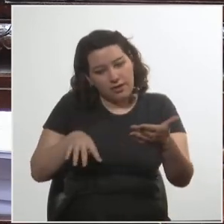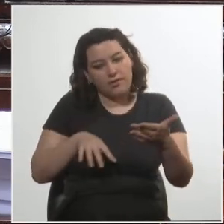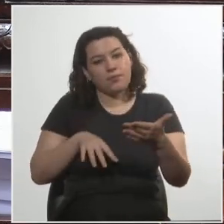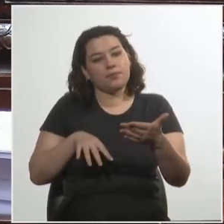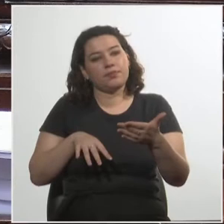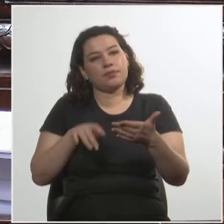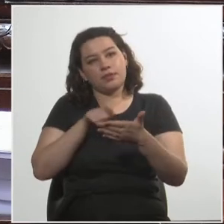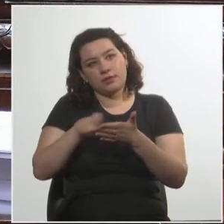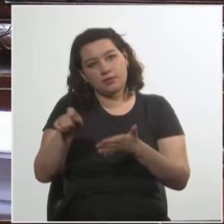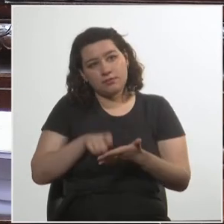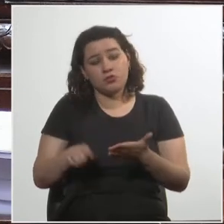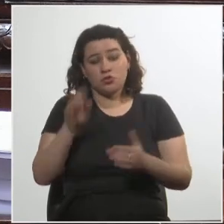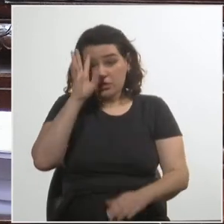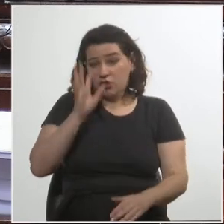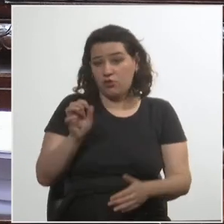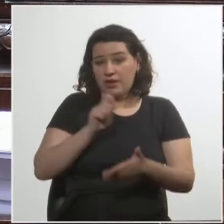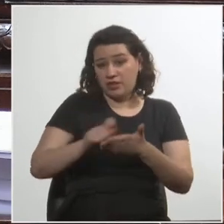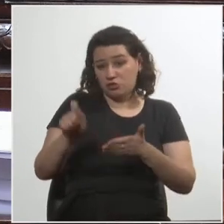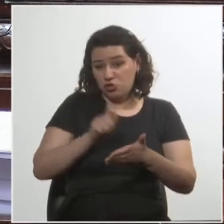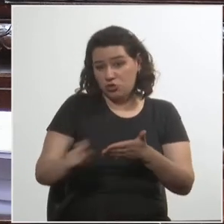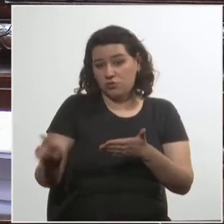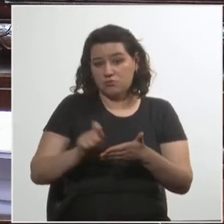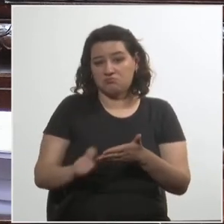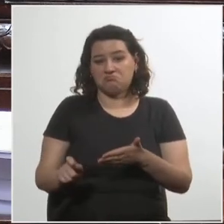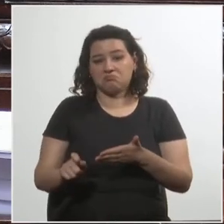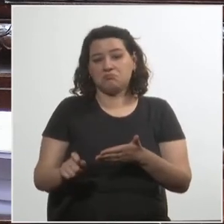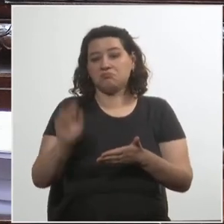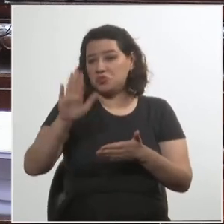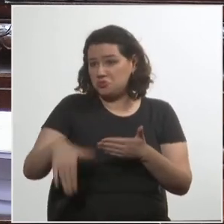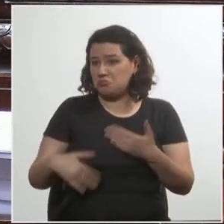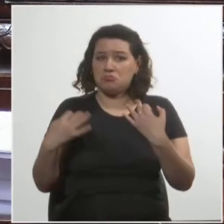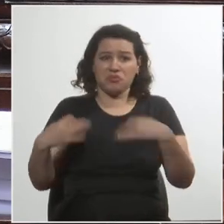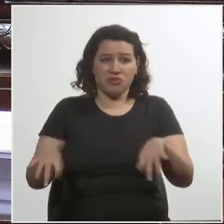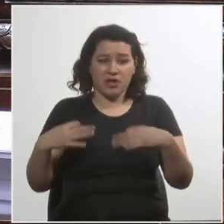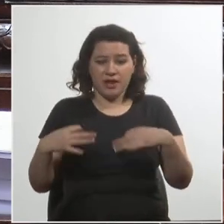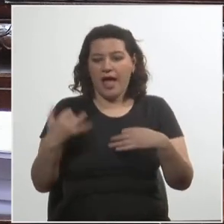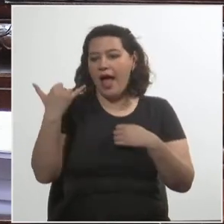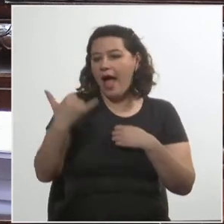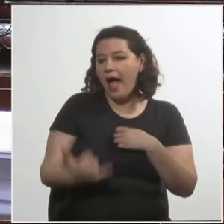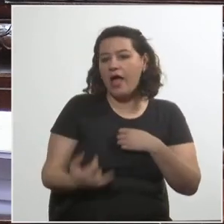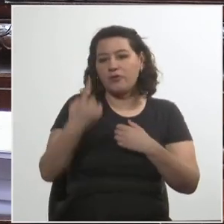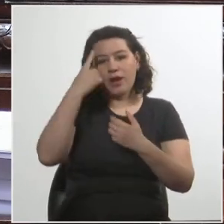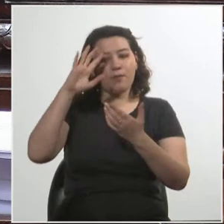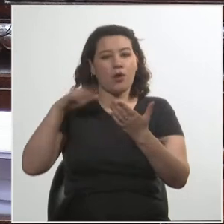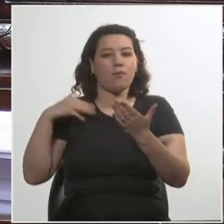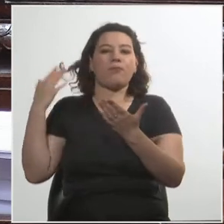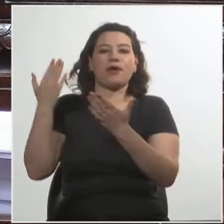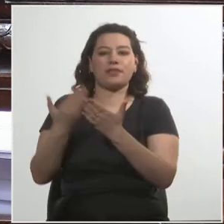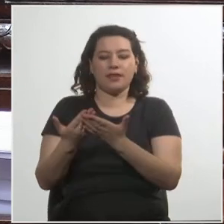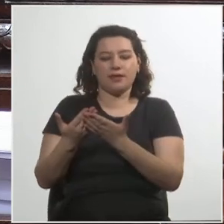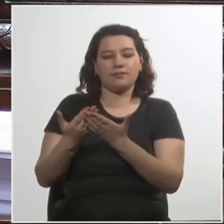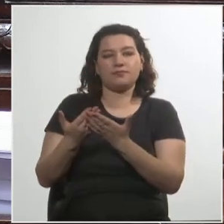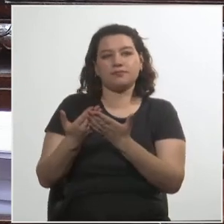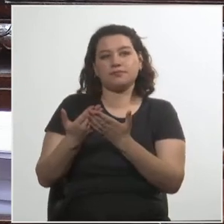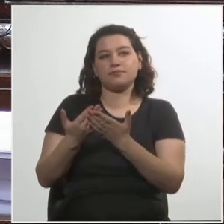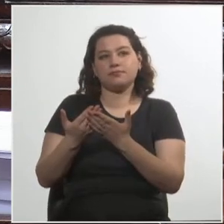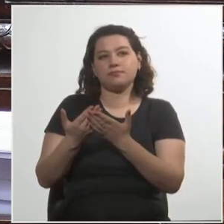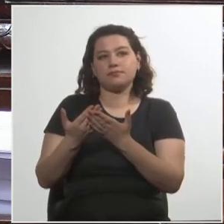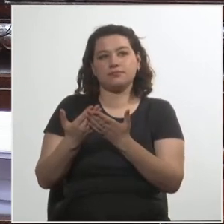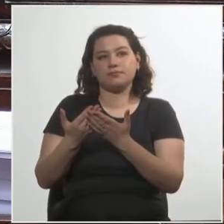la redacción yo creo que la redacción es una redacción correcta hay una iniciativa este